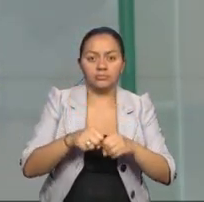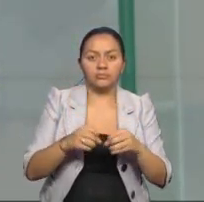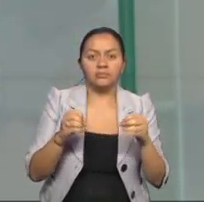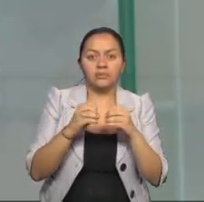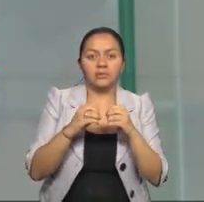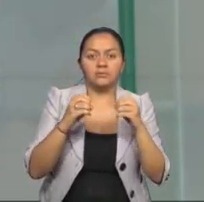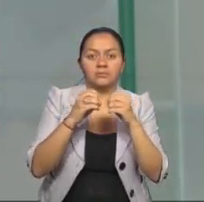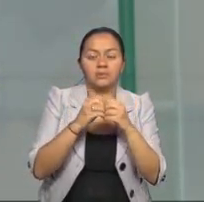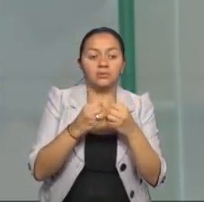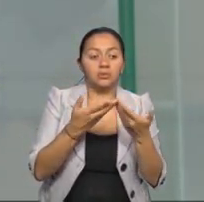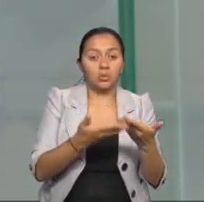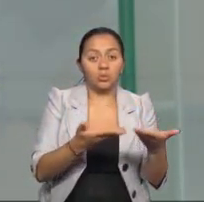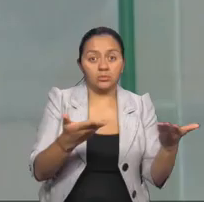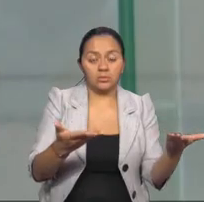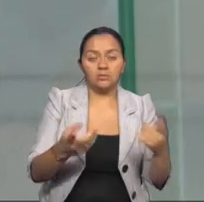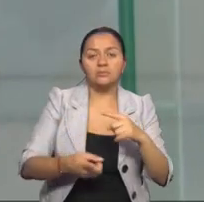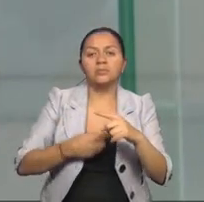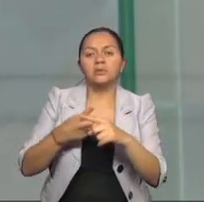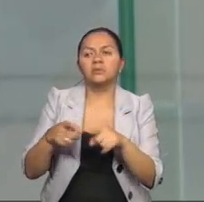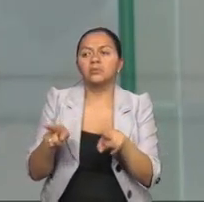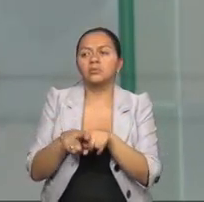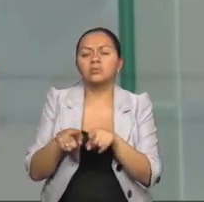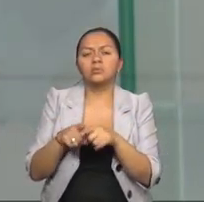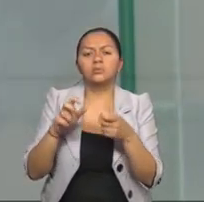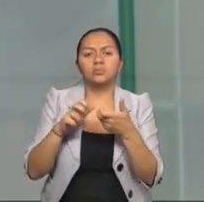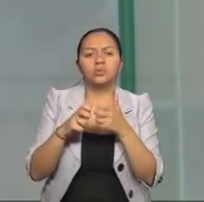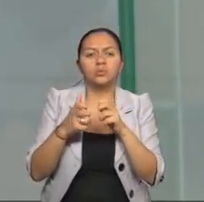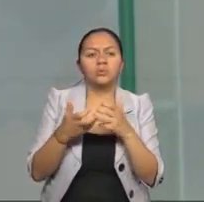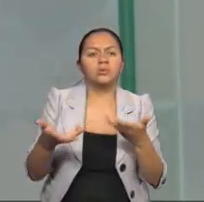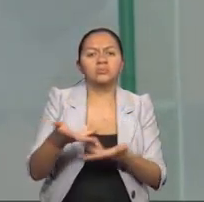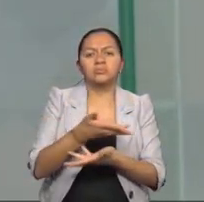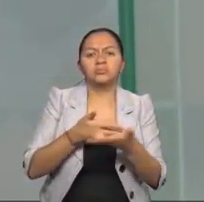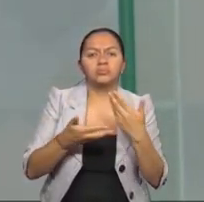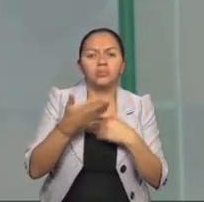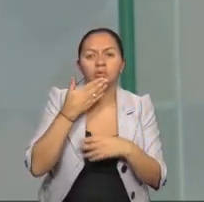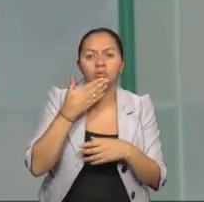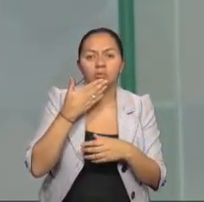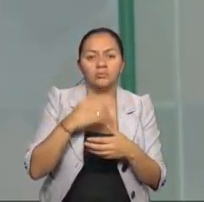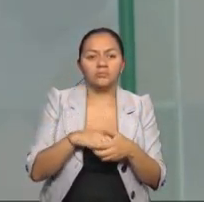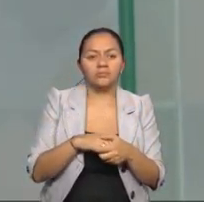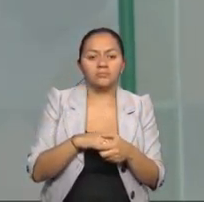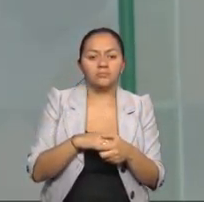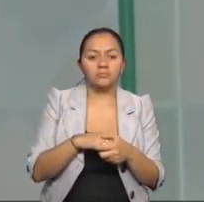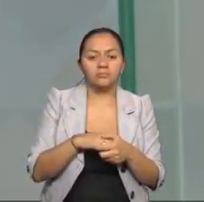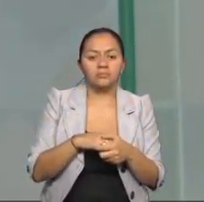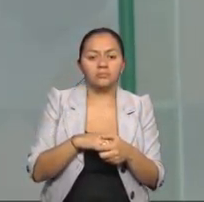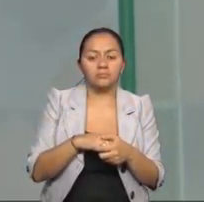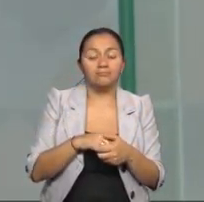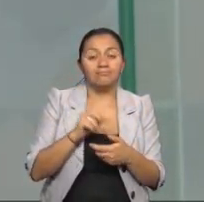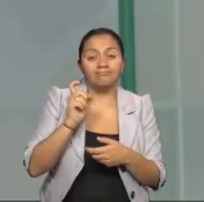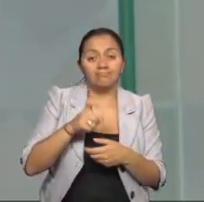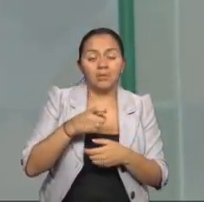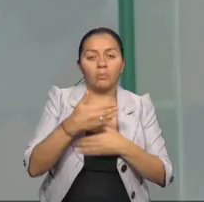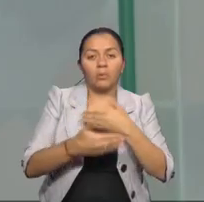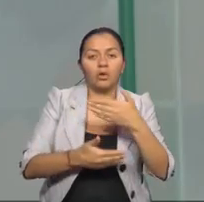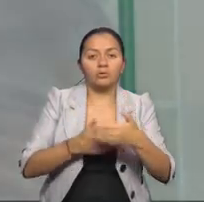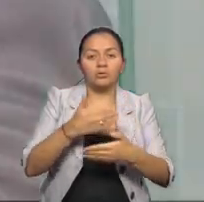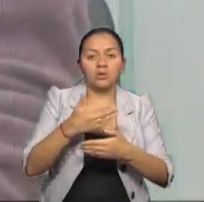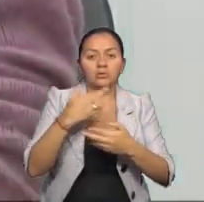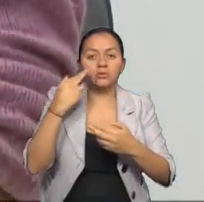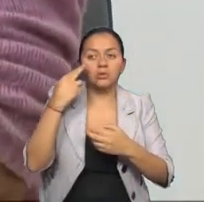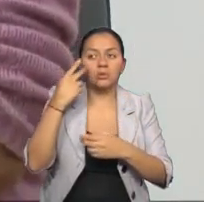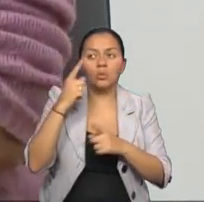físico o solo te dedicas a otros comportamientos directamente hacemos procesos de reflexión